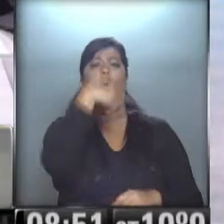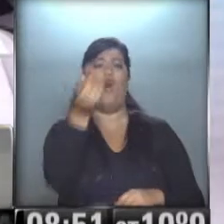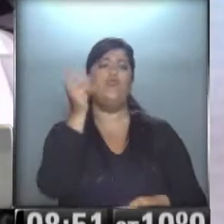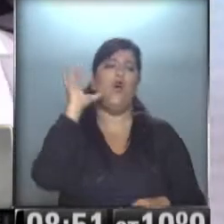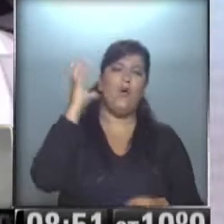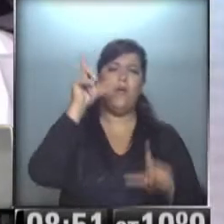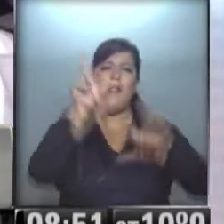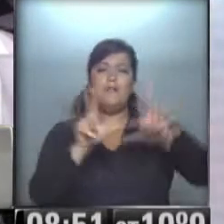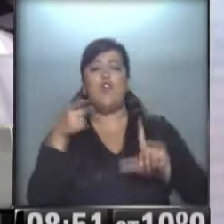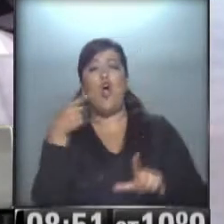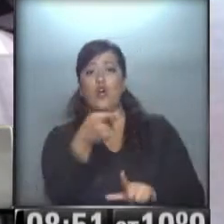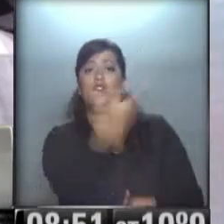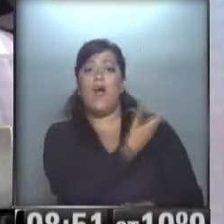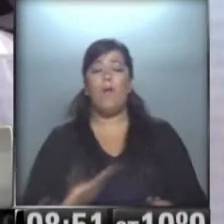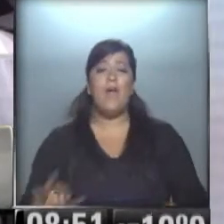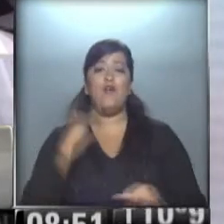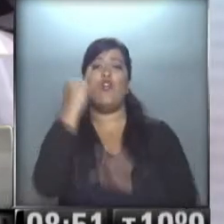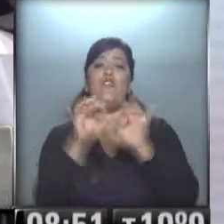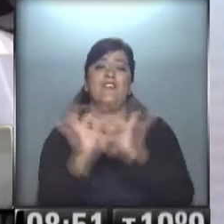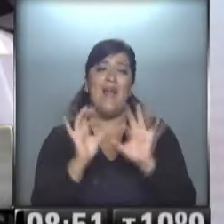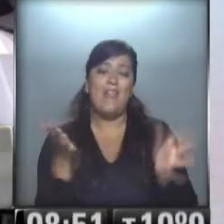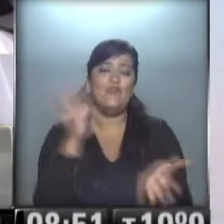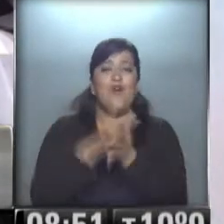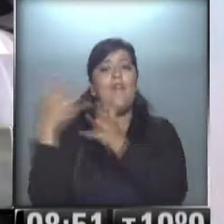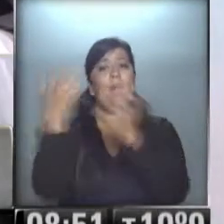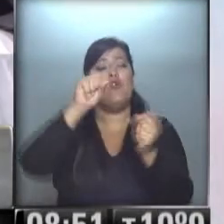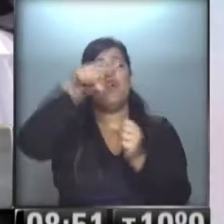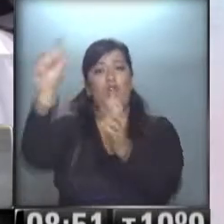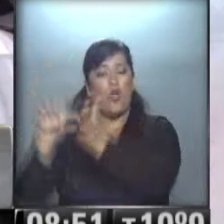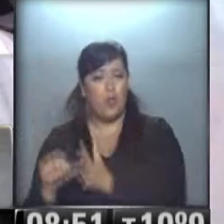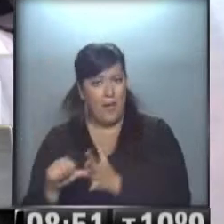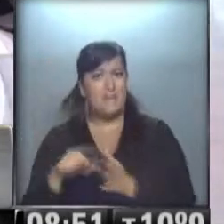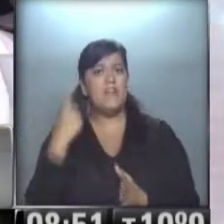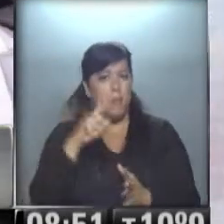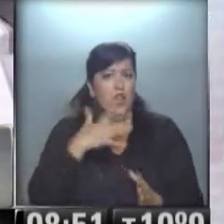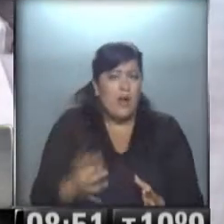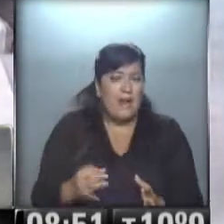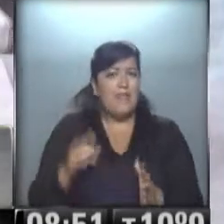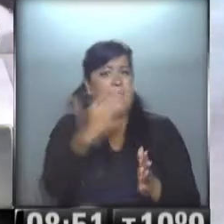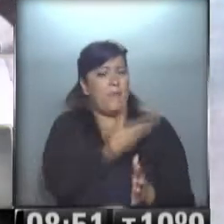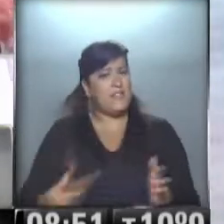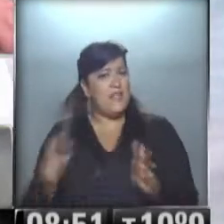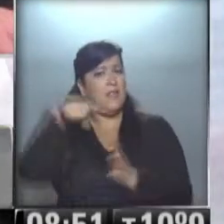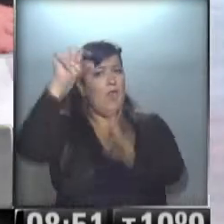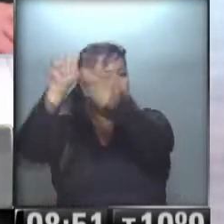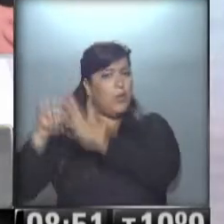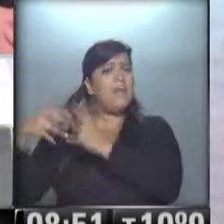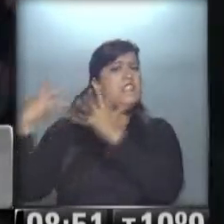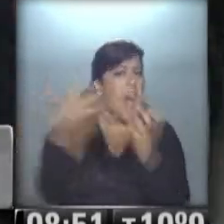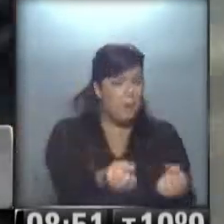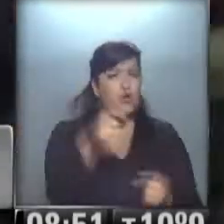una defensa única e histórica que han hecho muchísimos presidentes a favor de la posición argentina ante los fondos